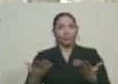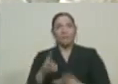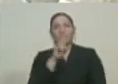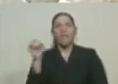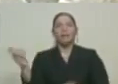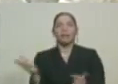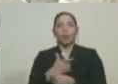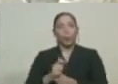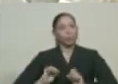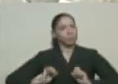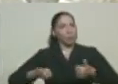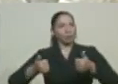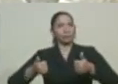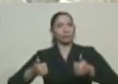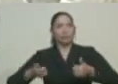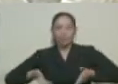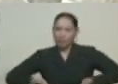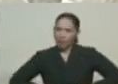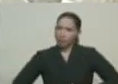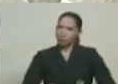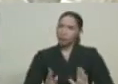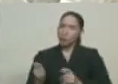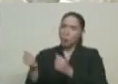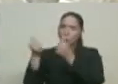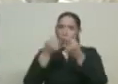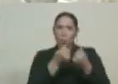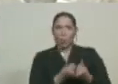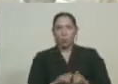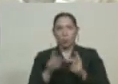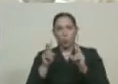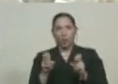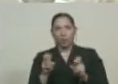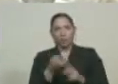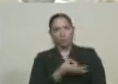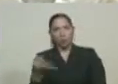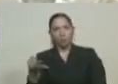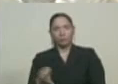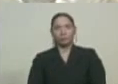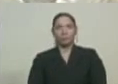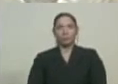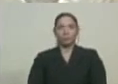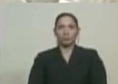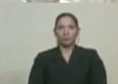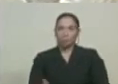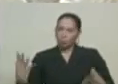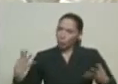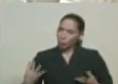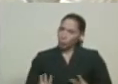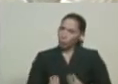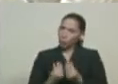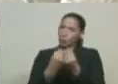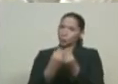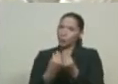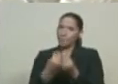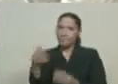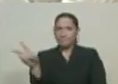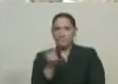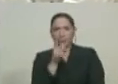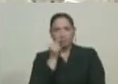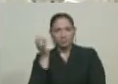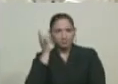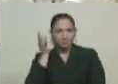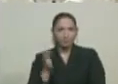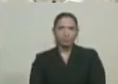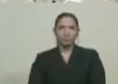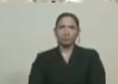agosto. Ha nacido el Bolívar soberano exitosamente. Vamos todos juntos, como venezolanos, como venezolanas,